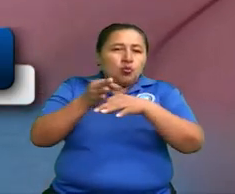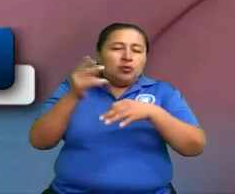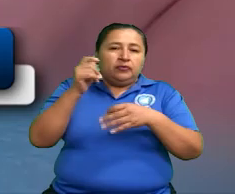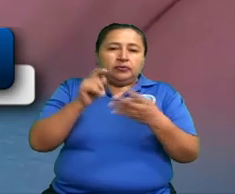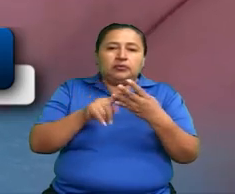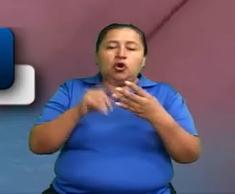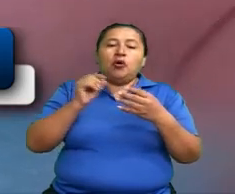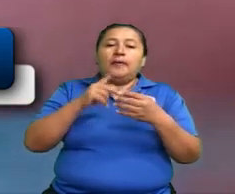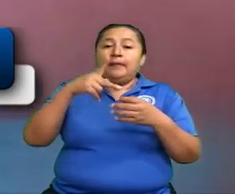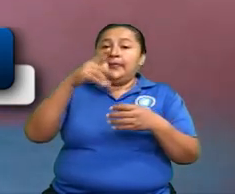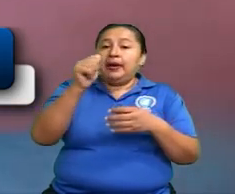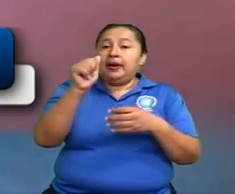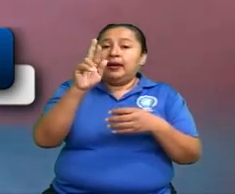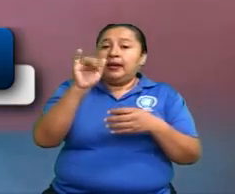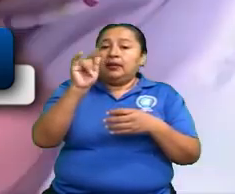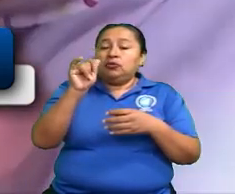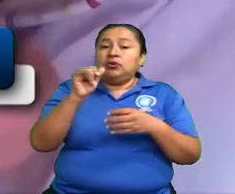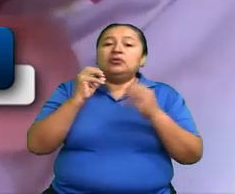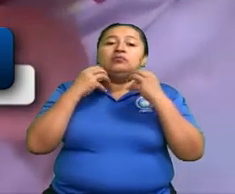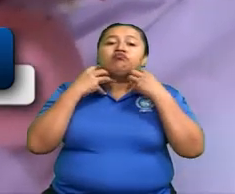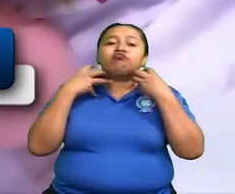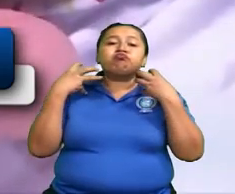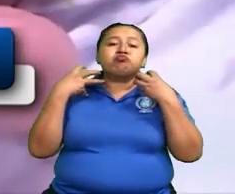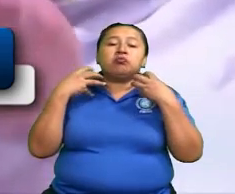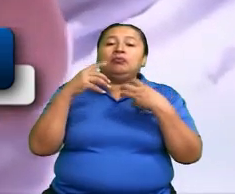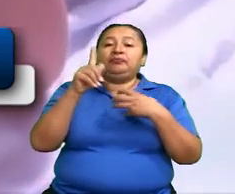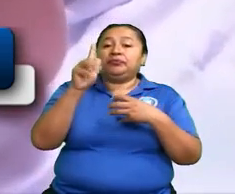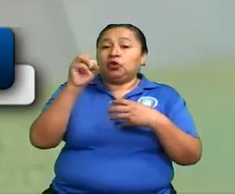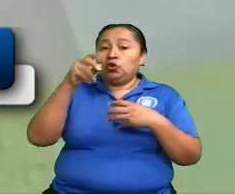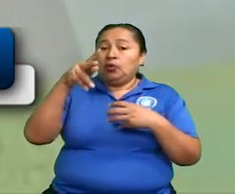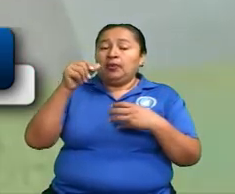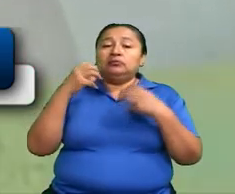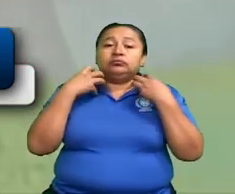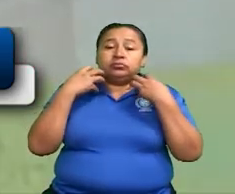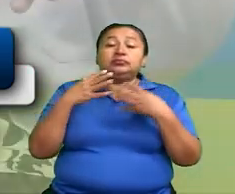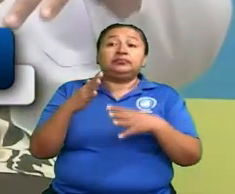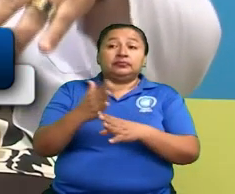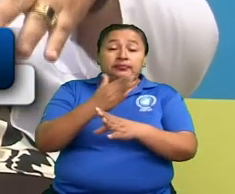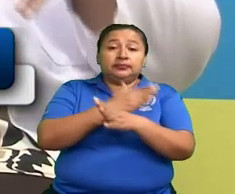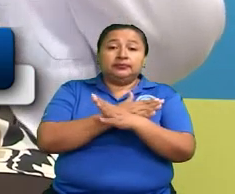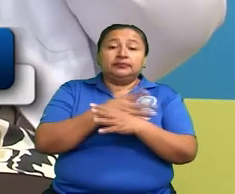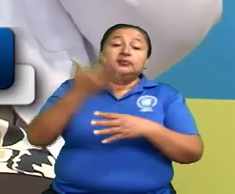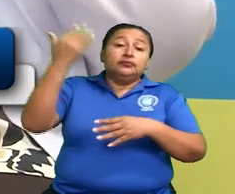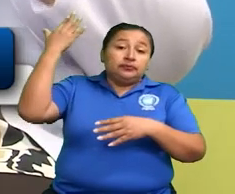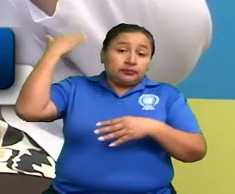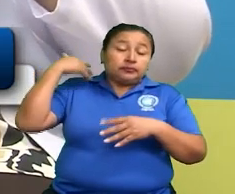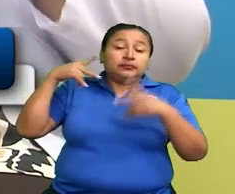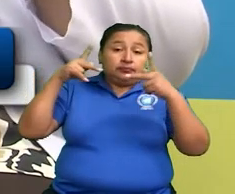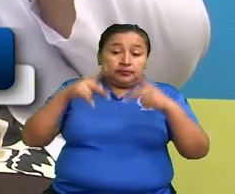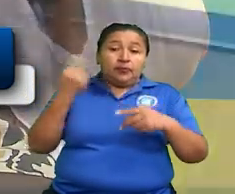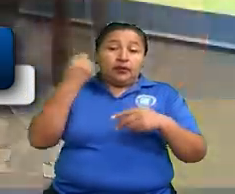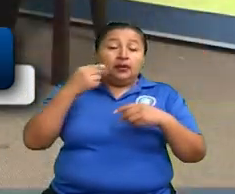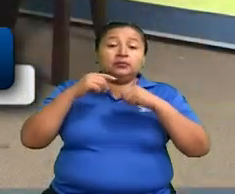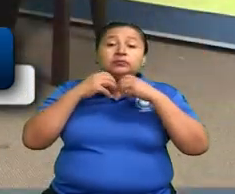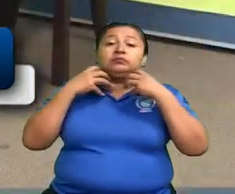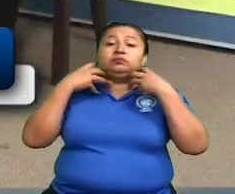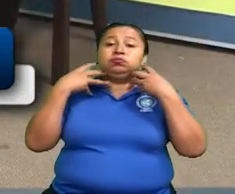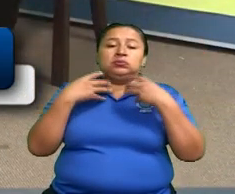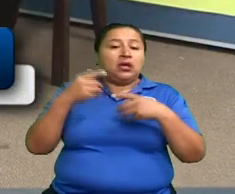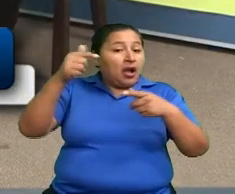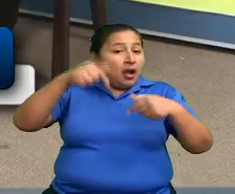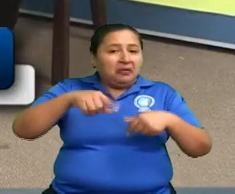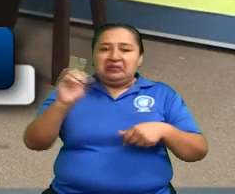lo que llamamos topa. Entonces, en esos casos, se inflama el cuello. Sí, antes. Que le ponía unos collares. Uno, así es. Ahora casi no se ve. Ahora ya